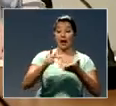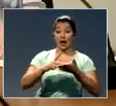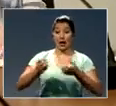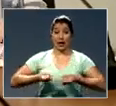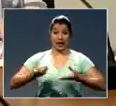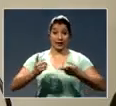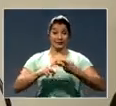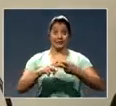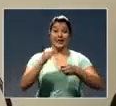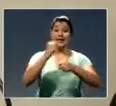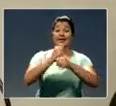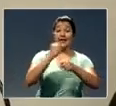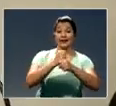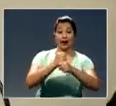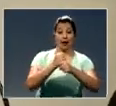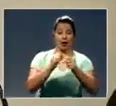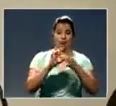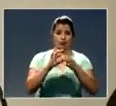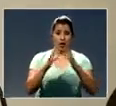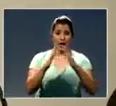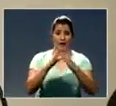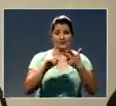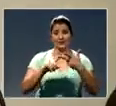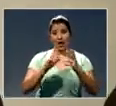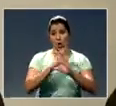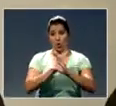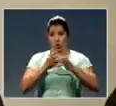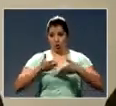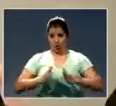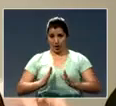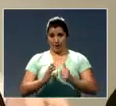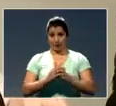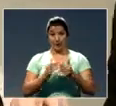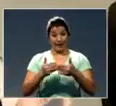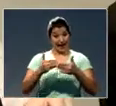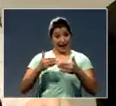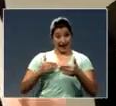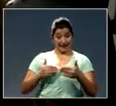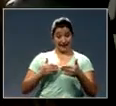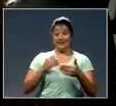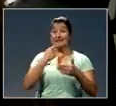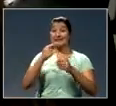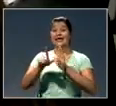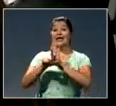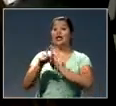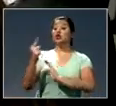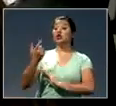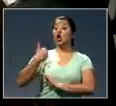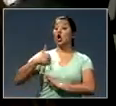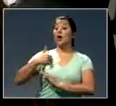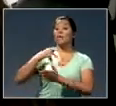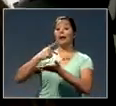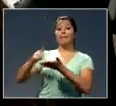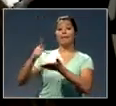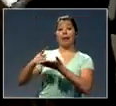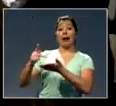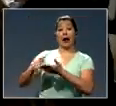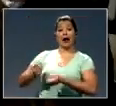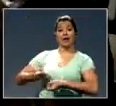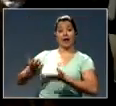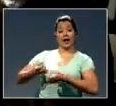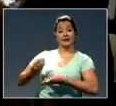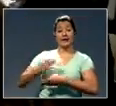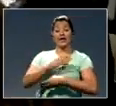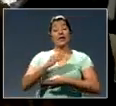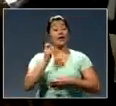trabajo doméstico y el cuidado de los hijos. Antes de esta reforma, el Código establecía que solo el varón sufragaba los gastos y delegaba en la